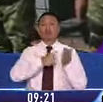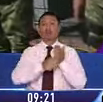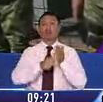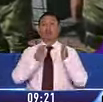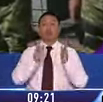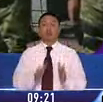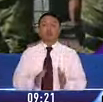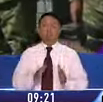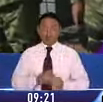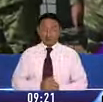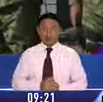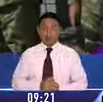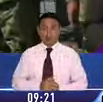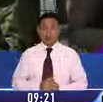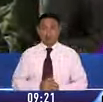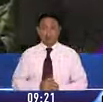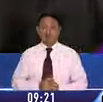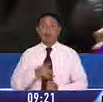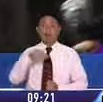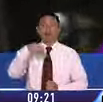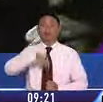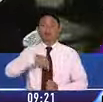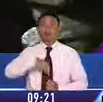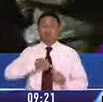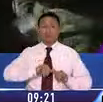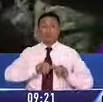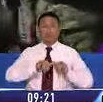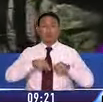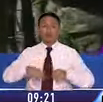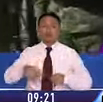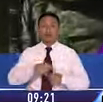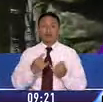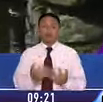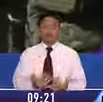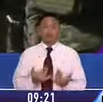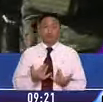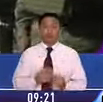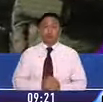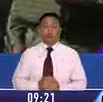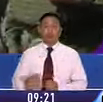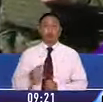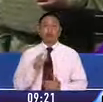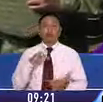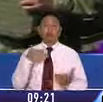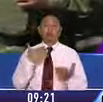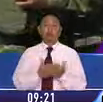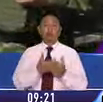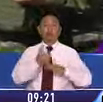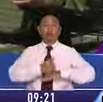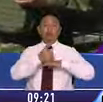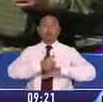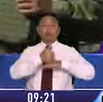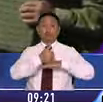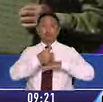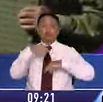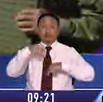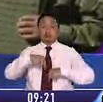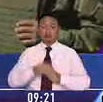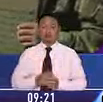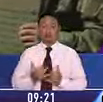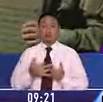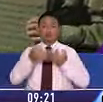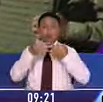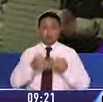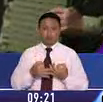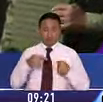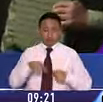ministros de Estado. Mientras tanto, pues aquí se sigue a la espera, ¿no?, de que sigan llegando más autoridades, sobre todo porque ya se ha